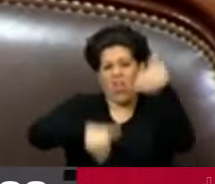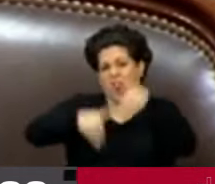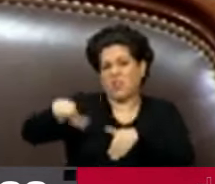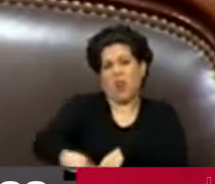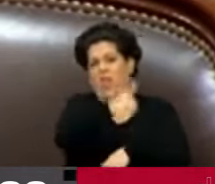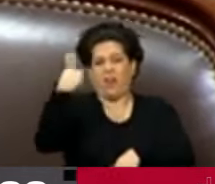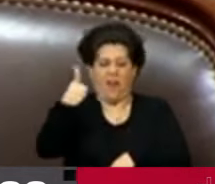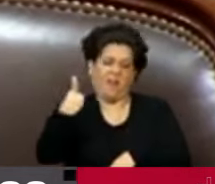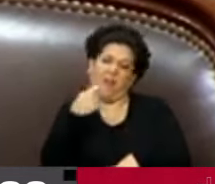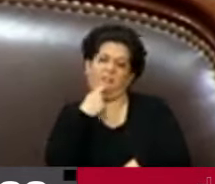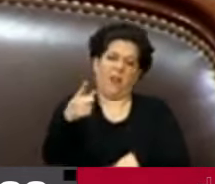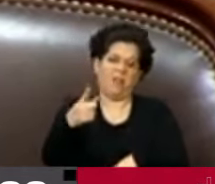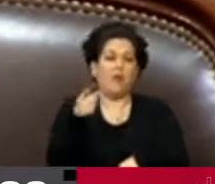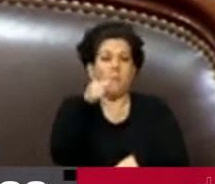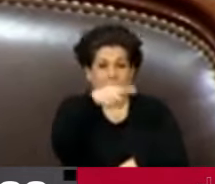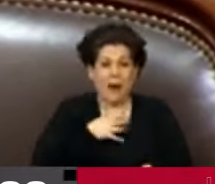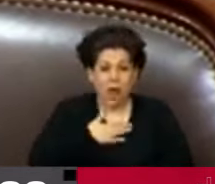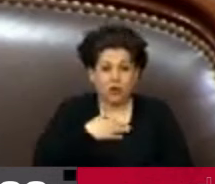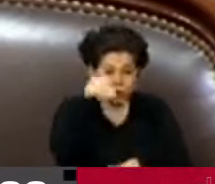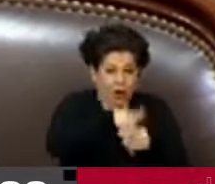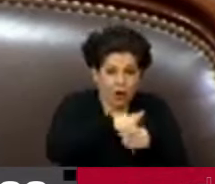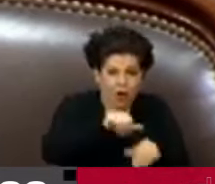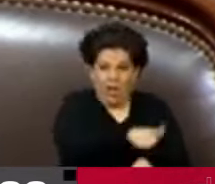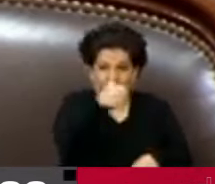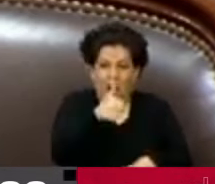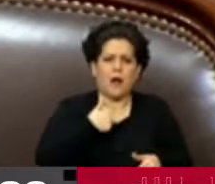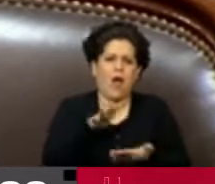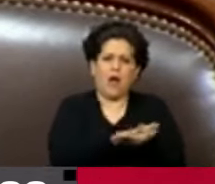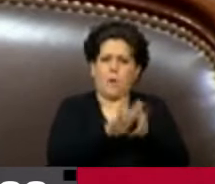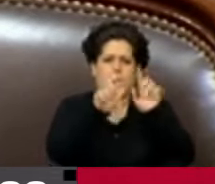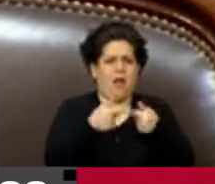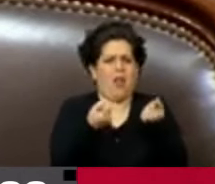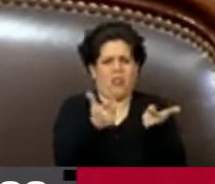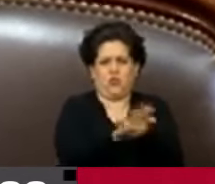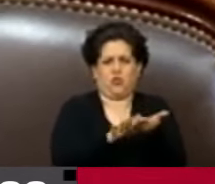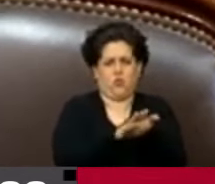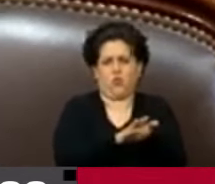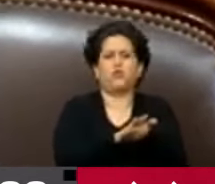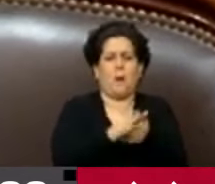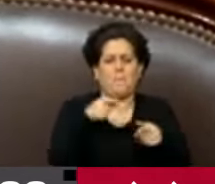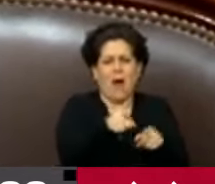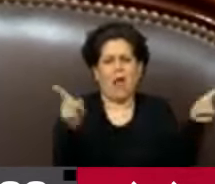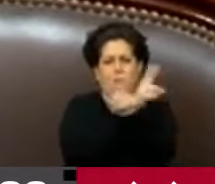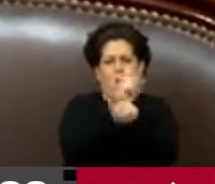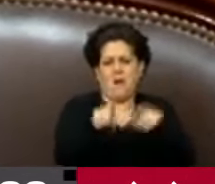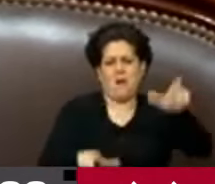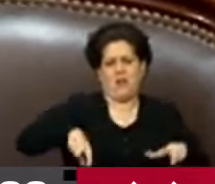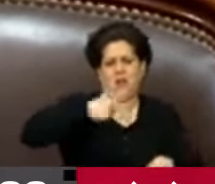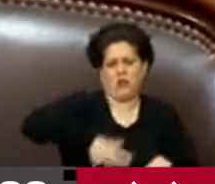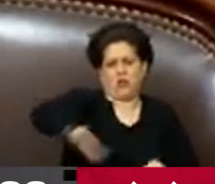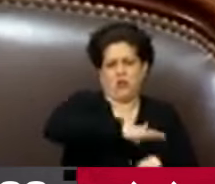de la esquina. Para nosotros la política es resolver problemas concretos con políticas públicas que aborden los problemas estructurantes del